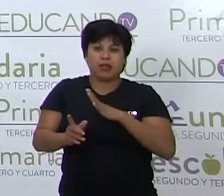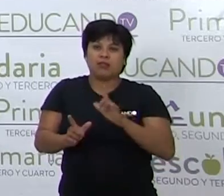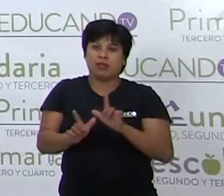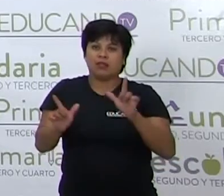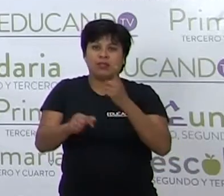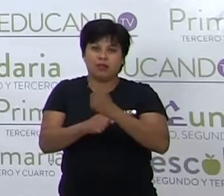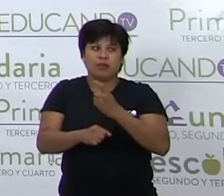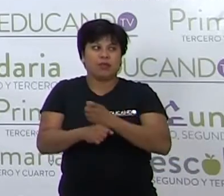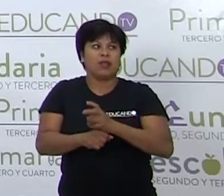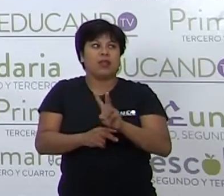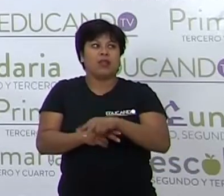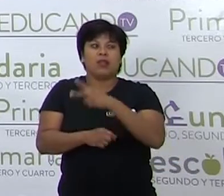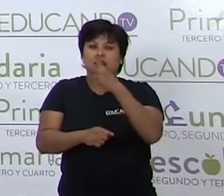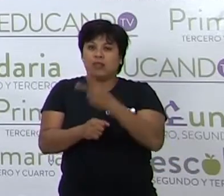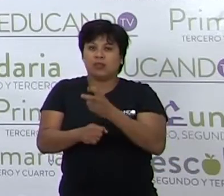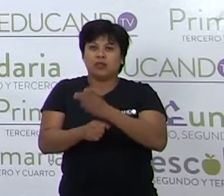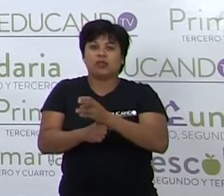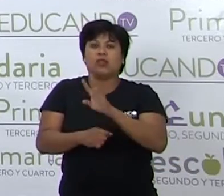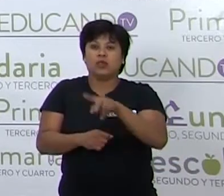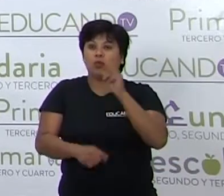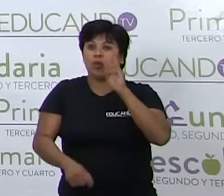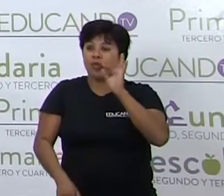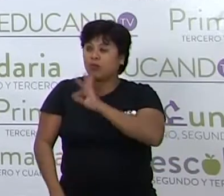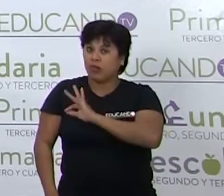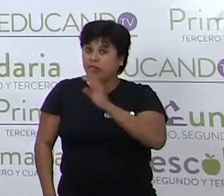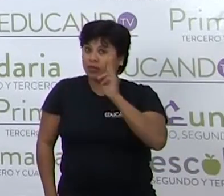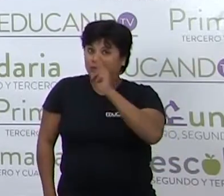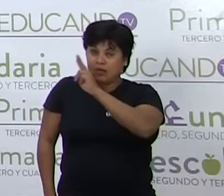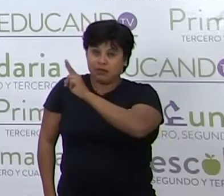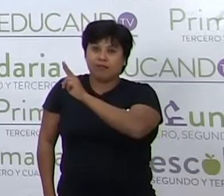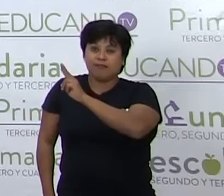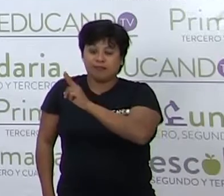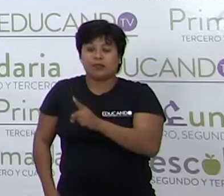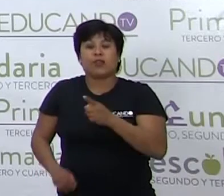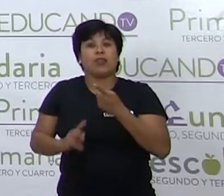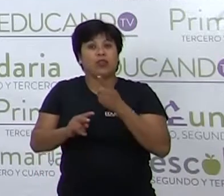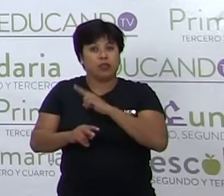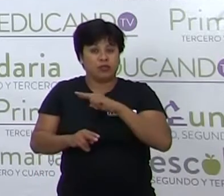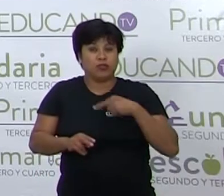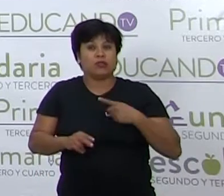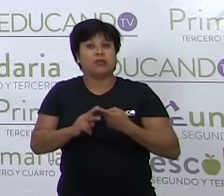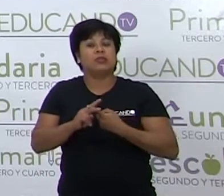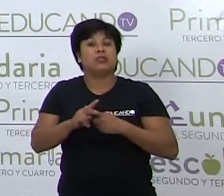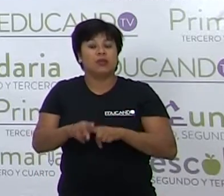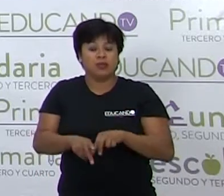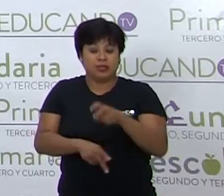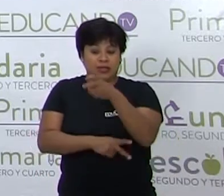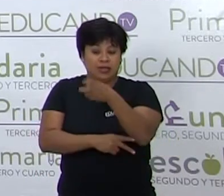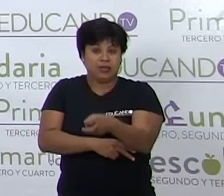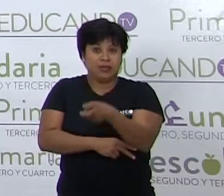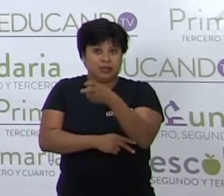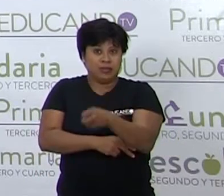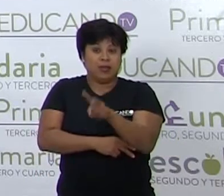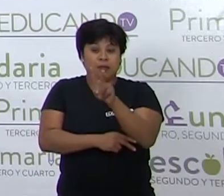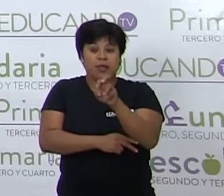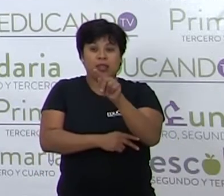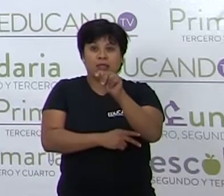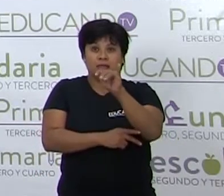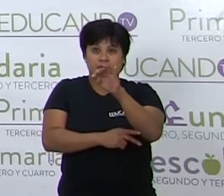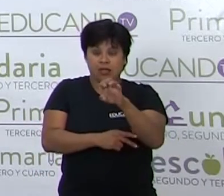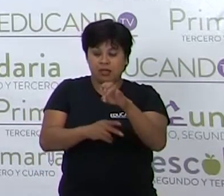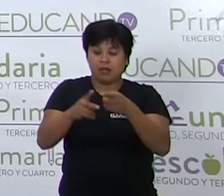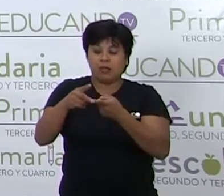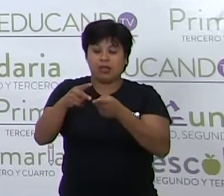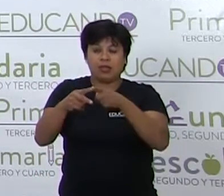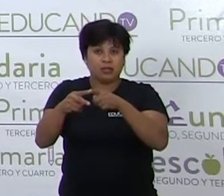vamos con la segunda que ya lo puedes observar partimos del de este vértice y nos vamos